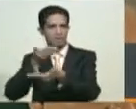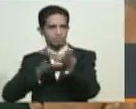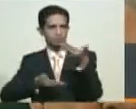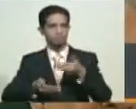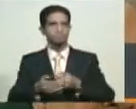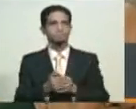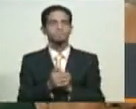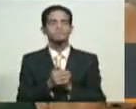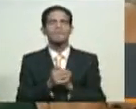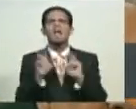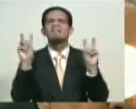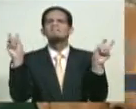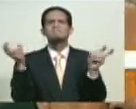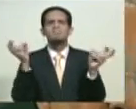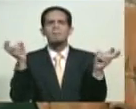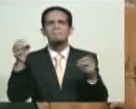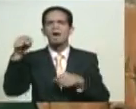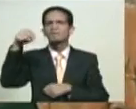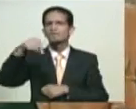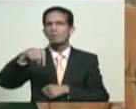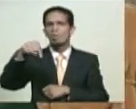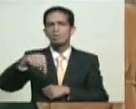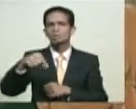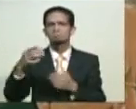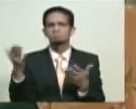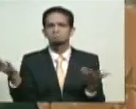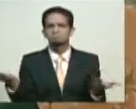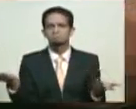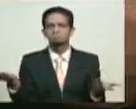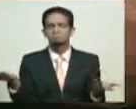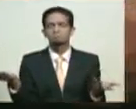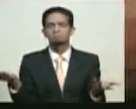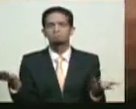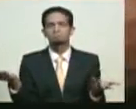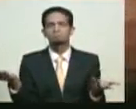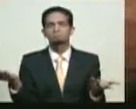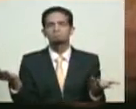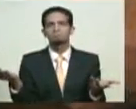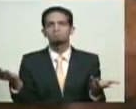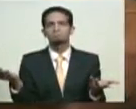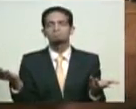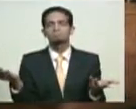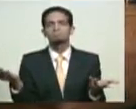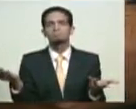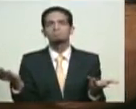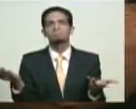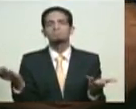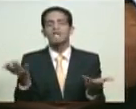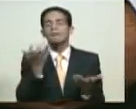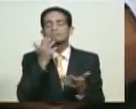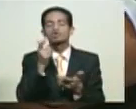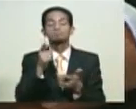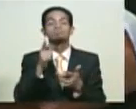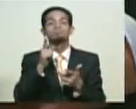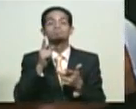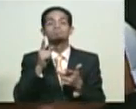El tema que hoy nos trae, y que usted lo ha mencionado, es ocasión de la reconversión